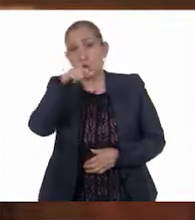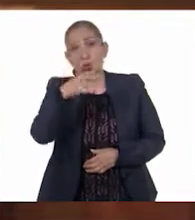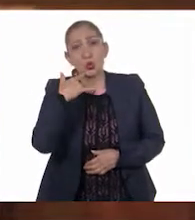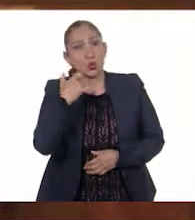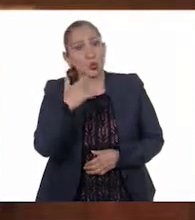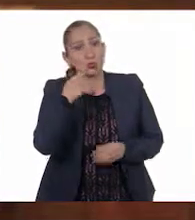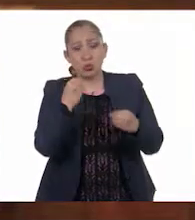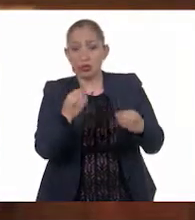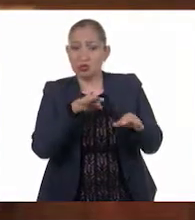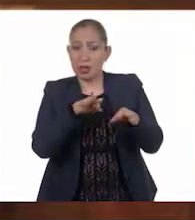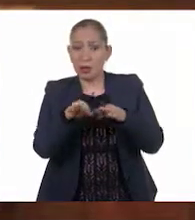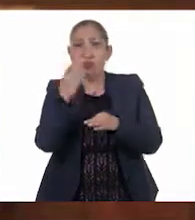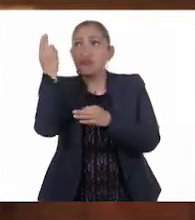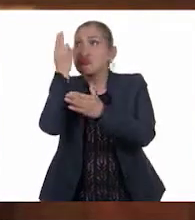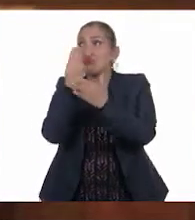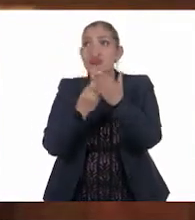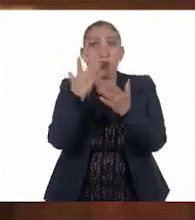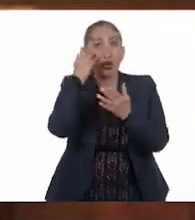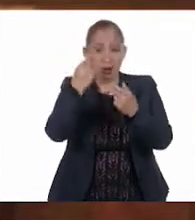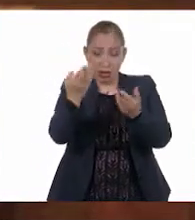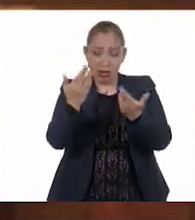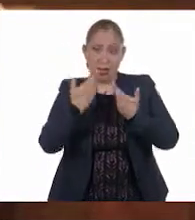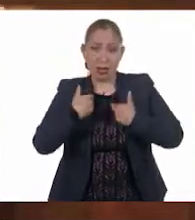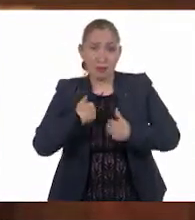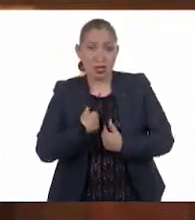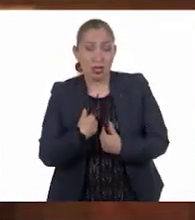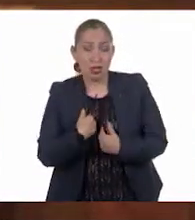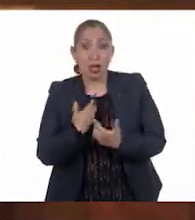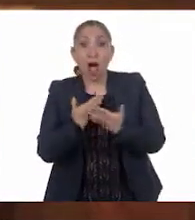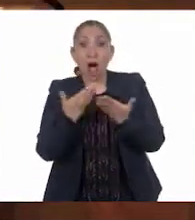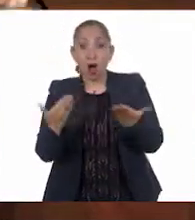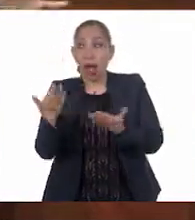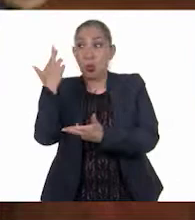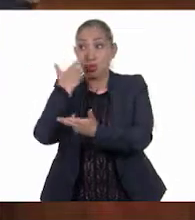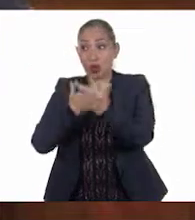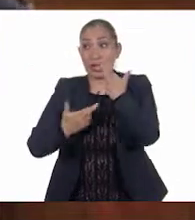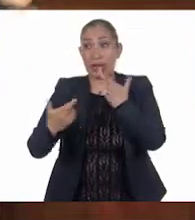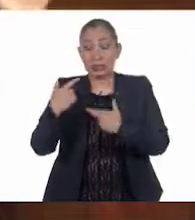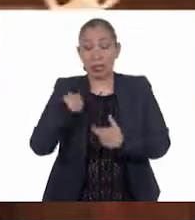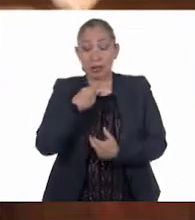esforzaste tanto por crear algo tan bello para mí. Ahora